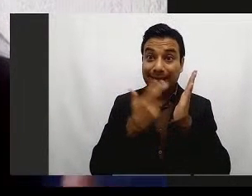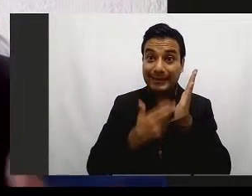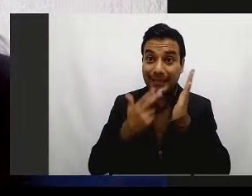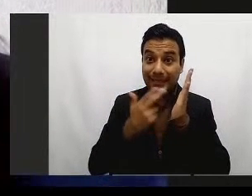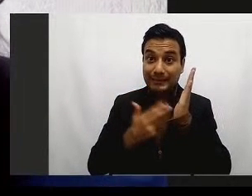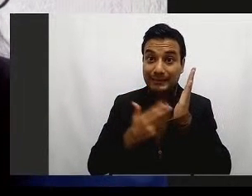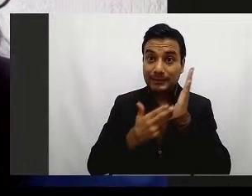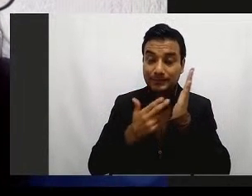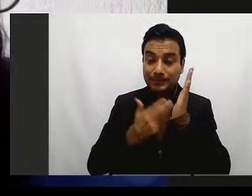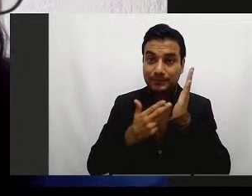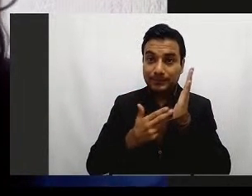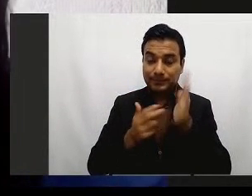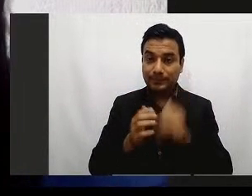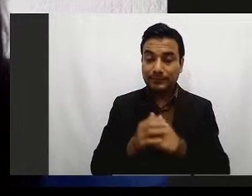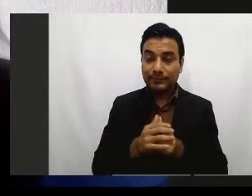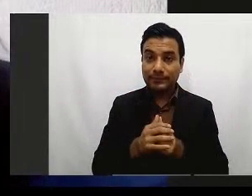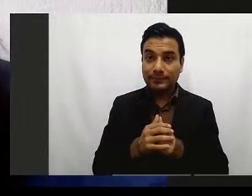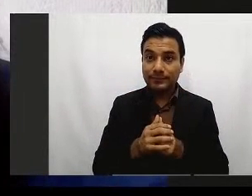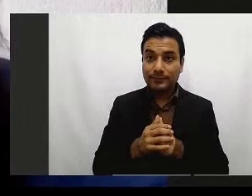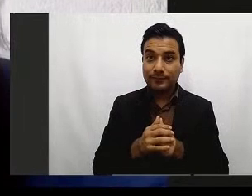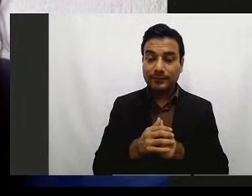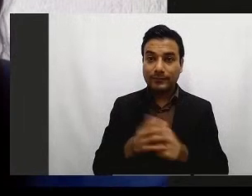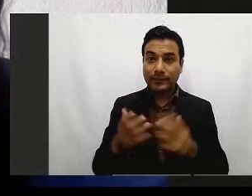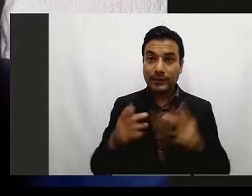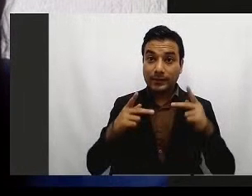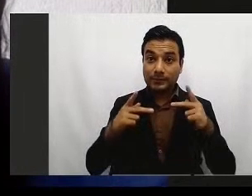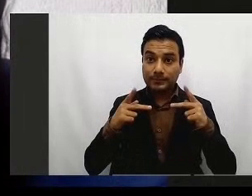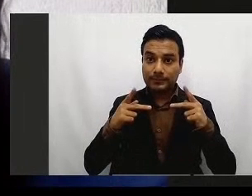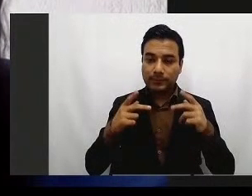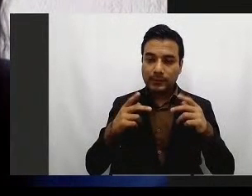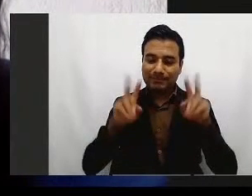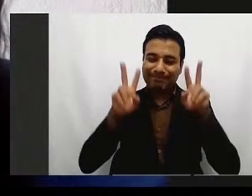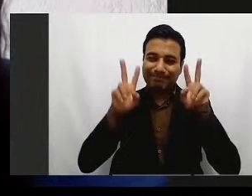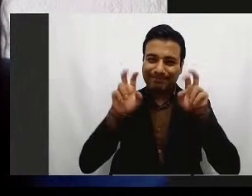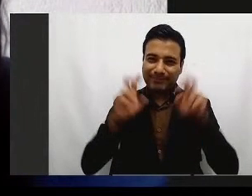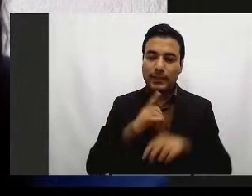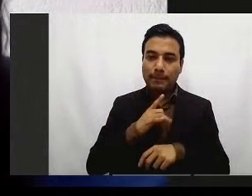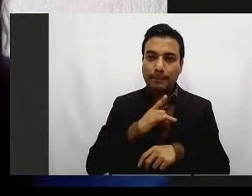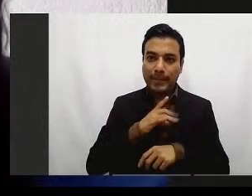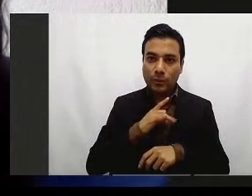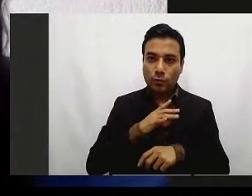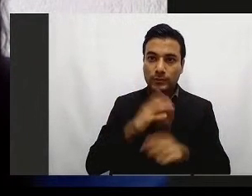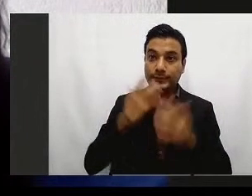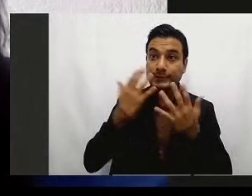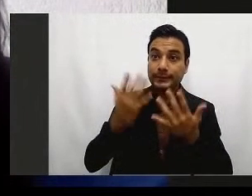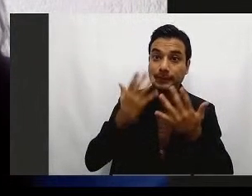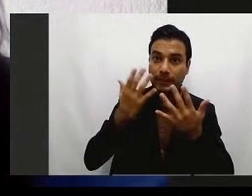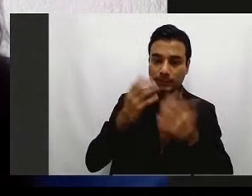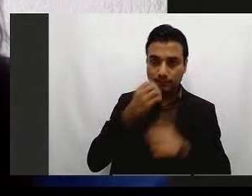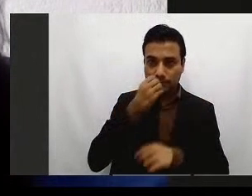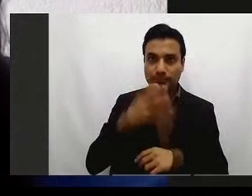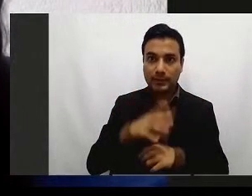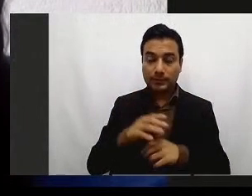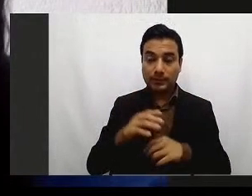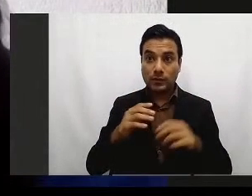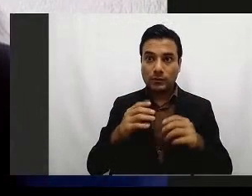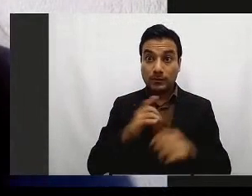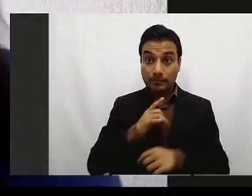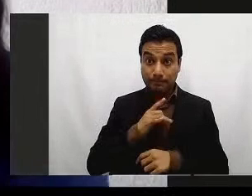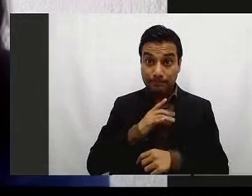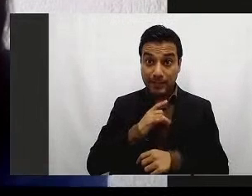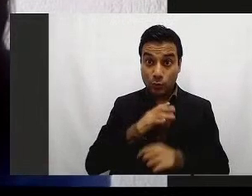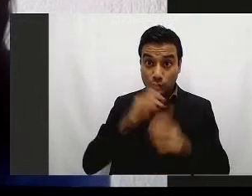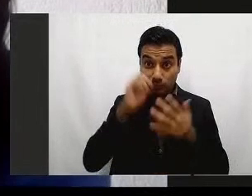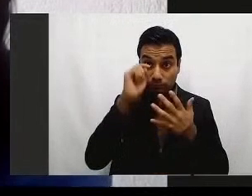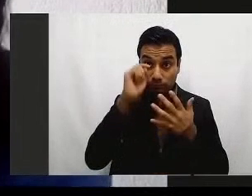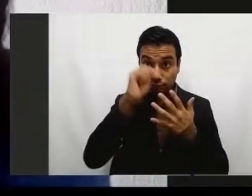de el board de miedos y esperanzas, ¿no?, que me pareció muy interesante, conocer que muchos de los miedos, pues, de esas